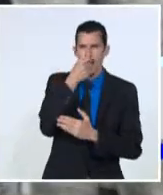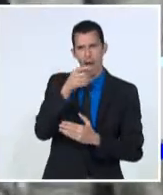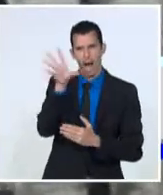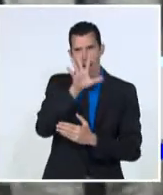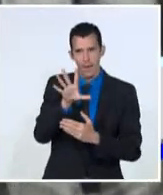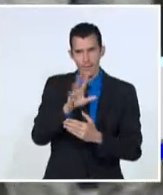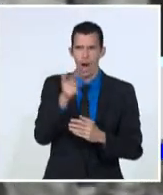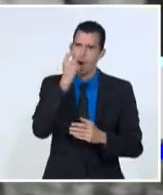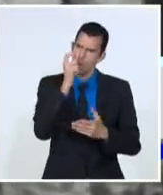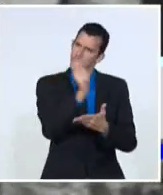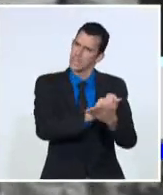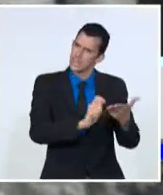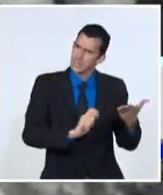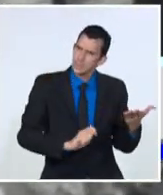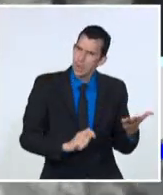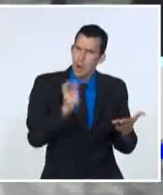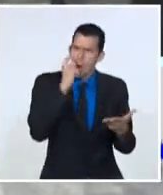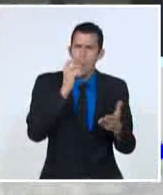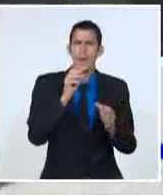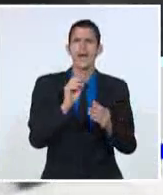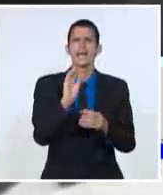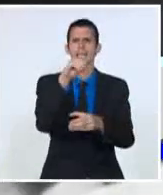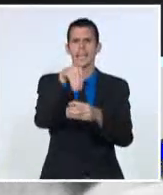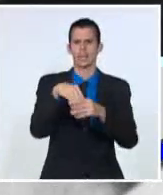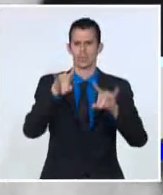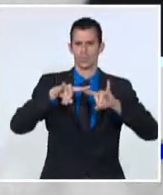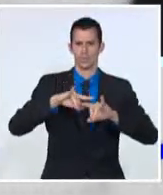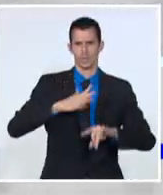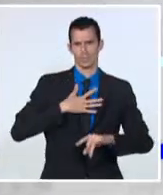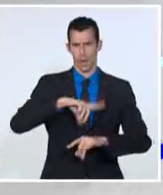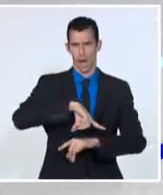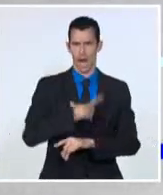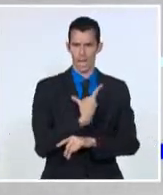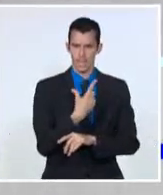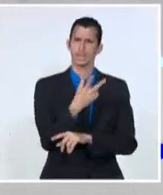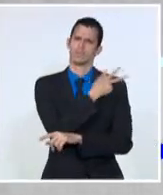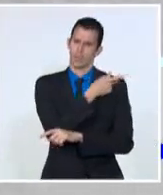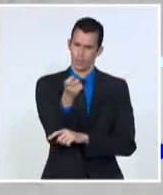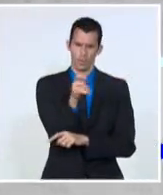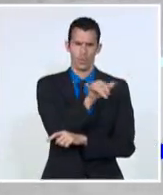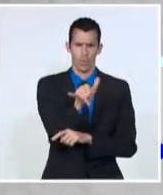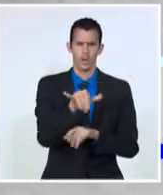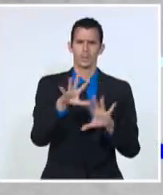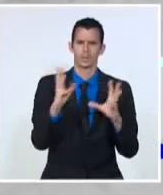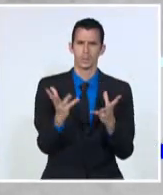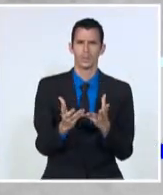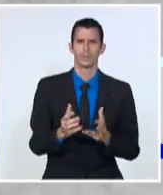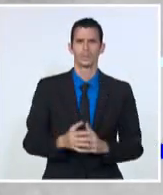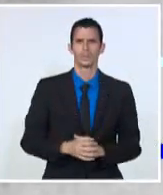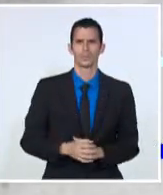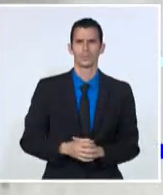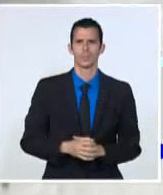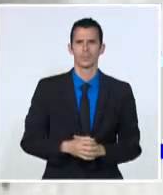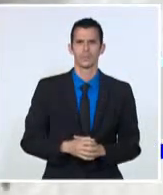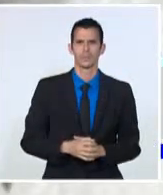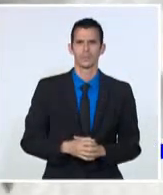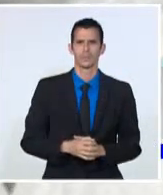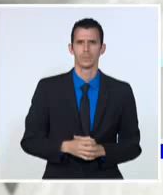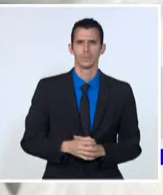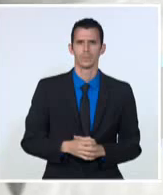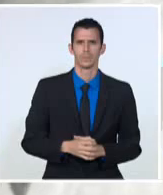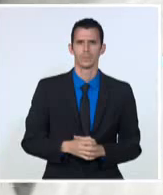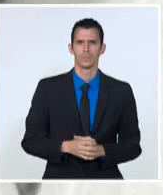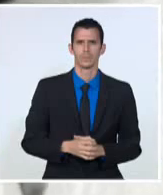del instituto superior de arte mientras que en esa red social el Consejo Nacional de las artes escénicas subrayó su inquieta